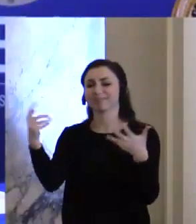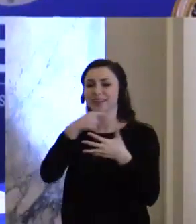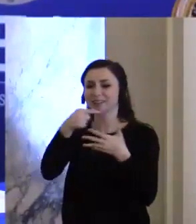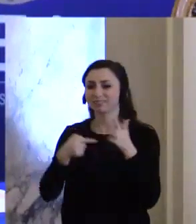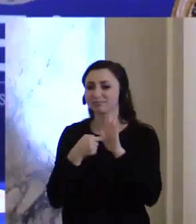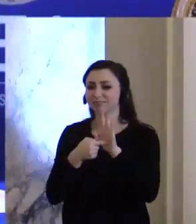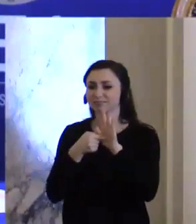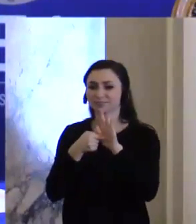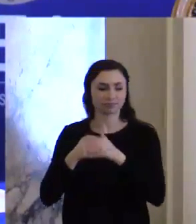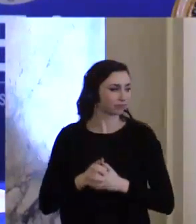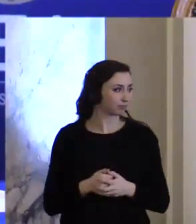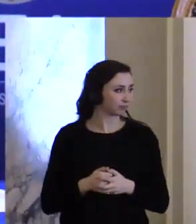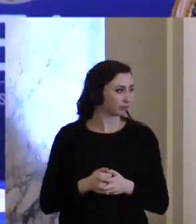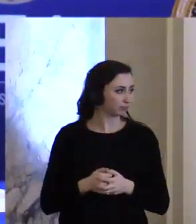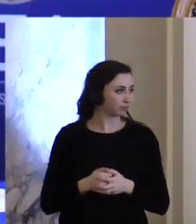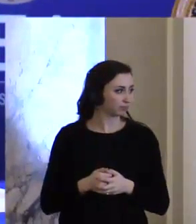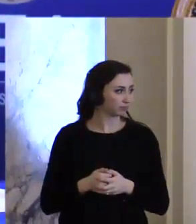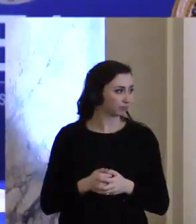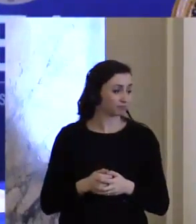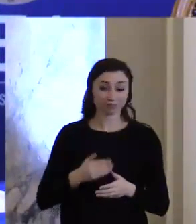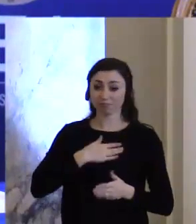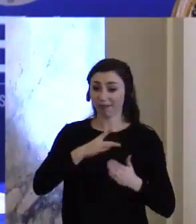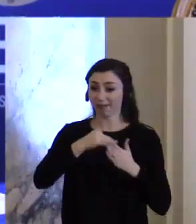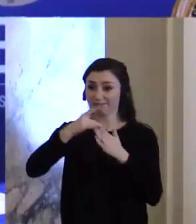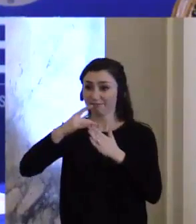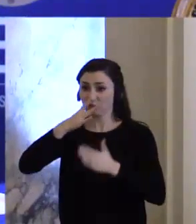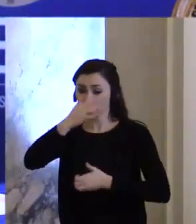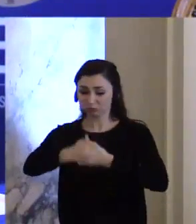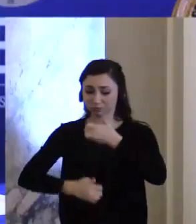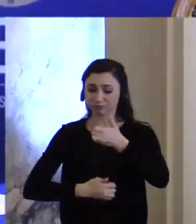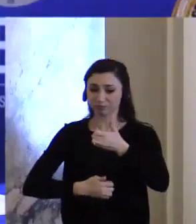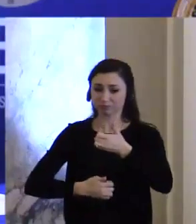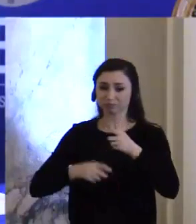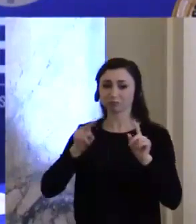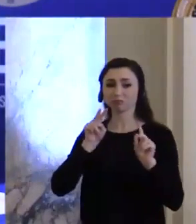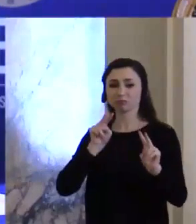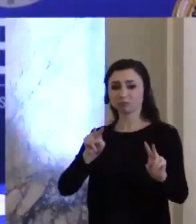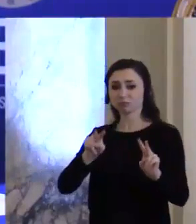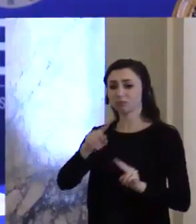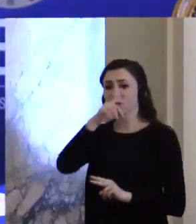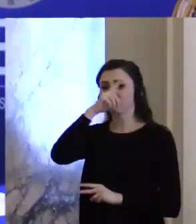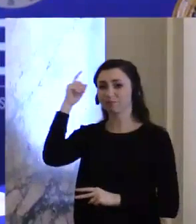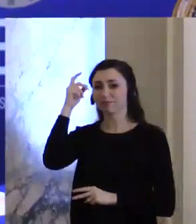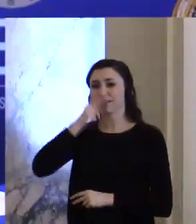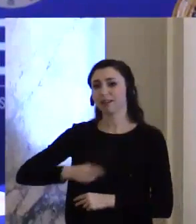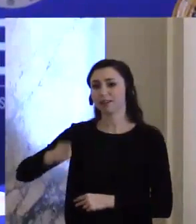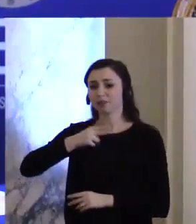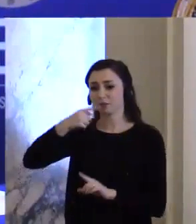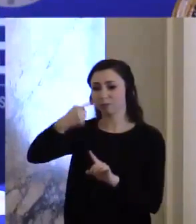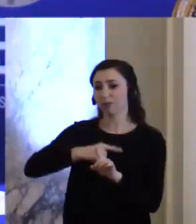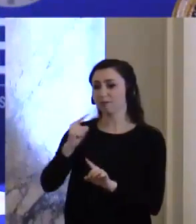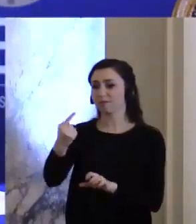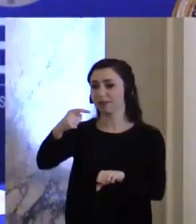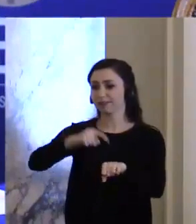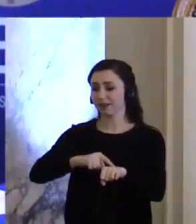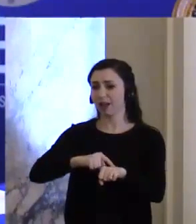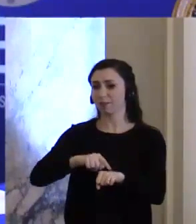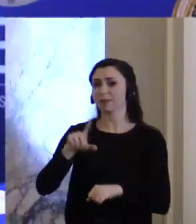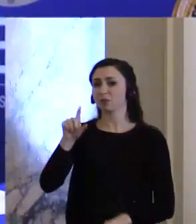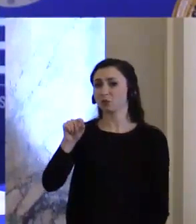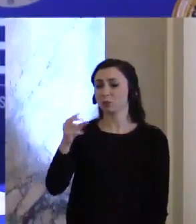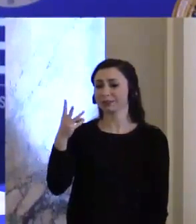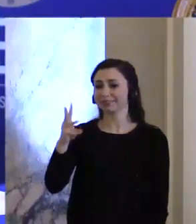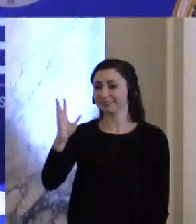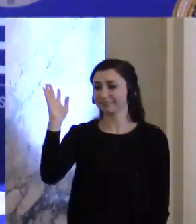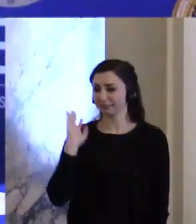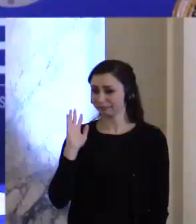Under my leadership, we observed Black History Month at the OAS for the first time in February 2016, with a forum